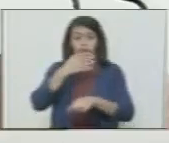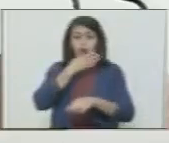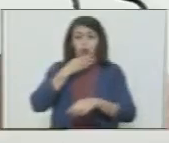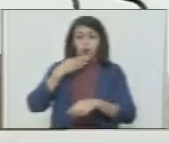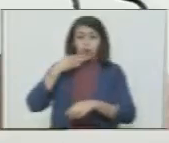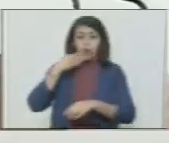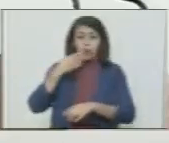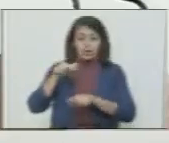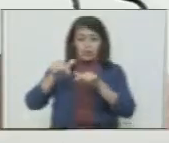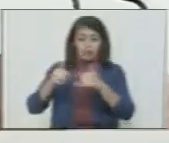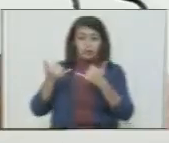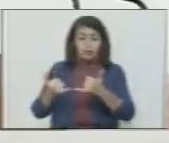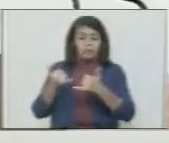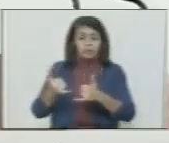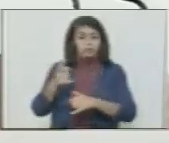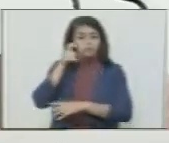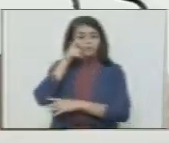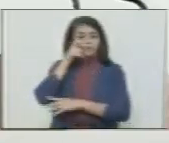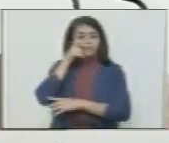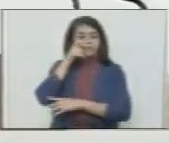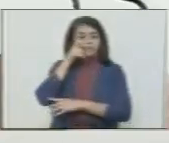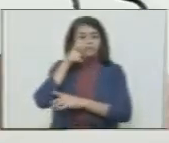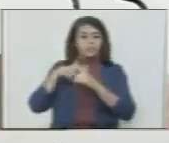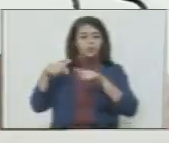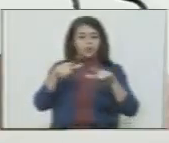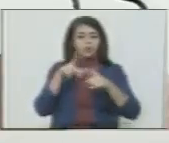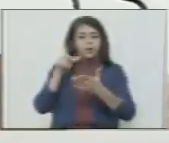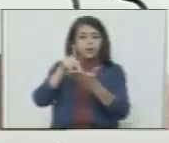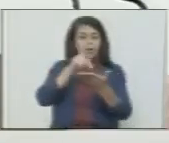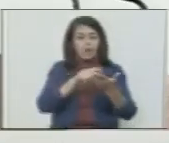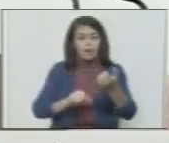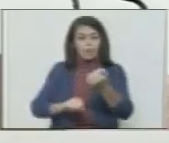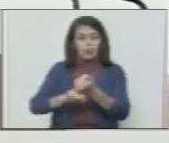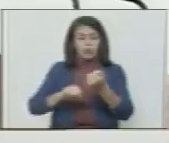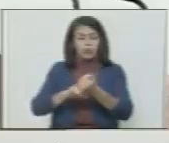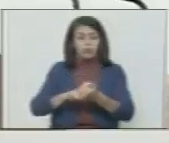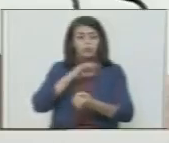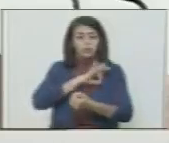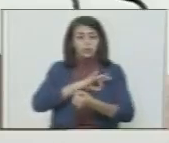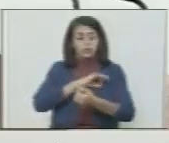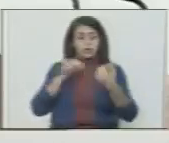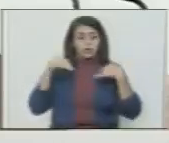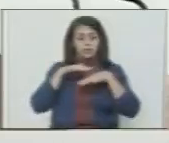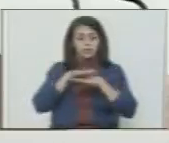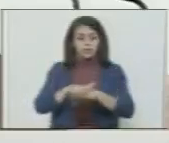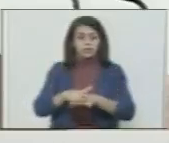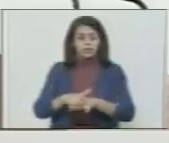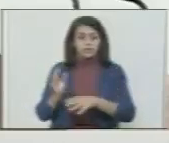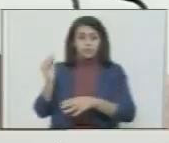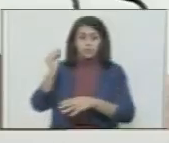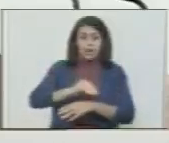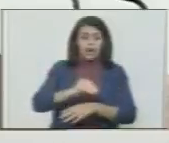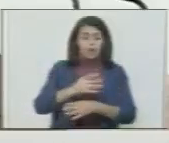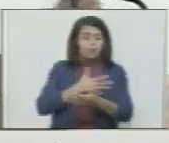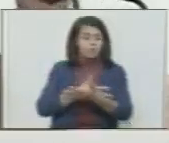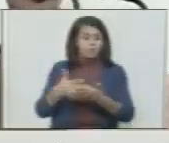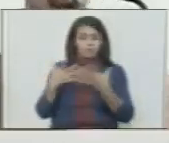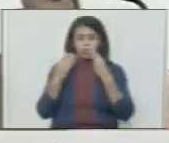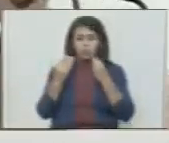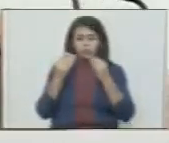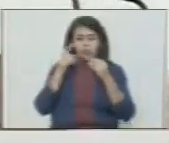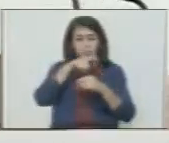de José Félix Rivas fue la vanguardia en los puntos de asistencia social integral? Y fuimos a sumarnos por